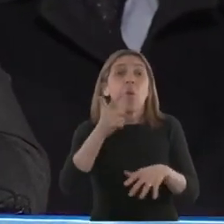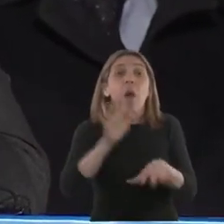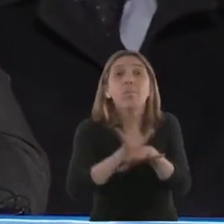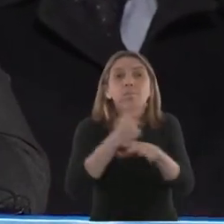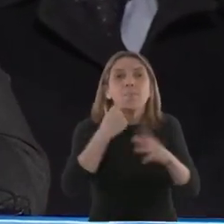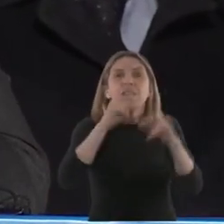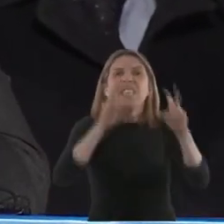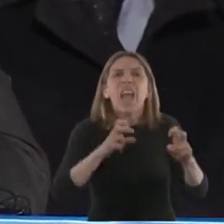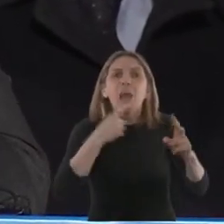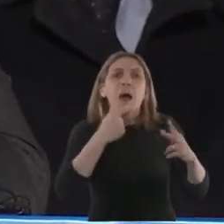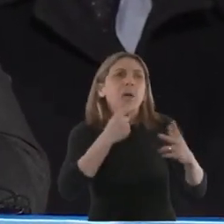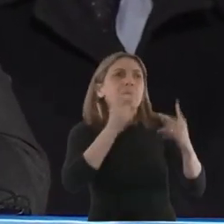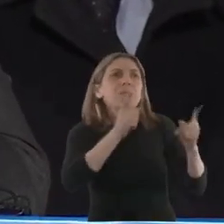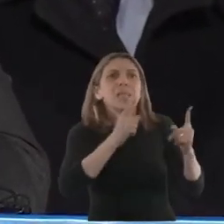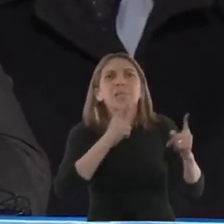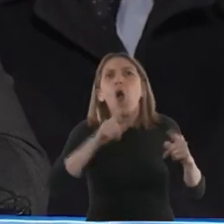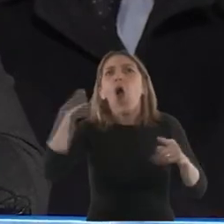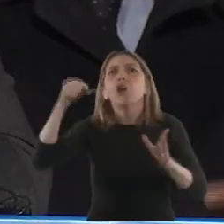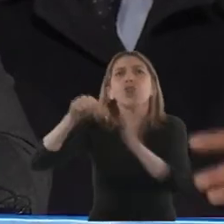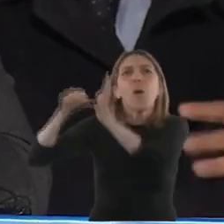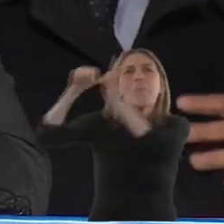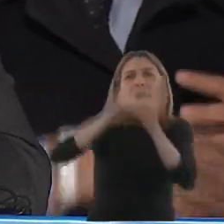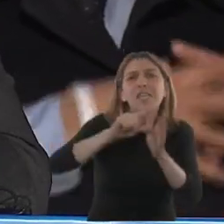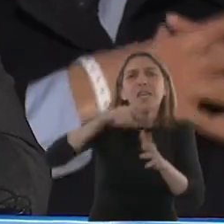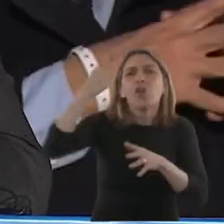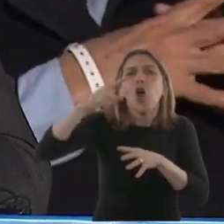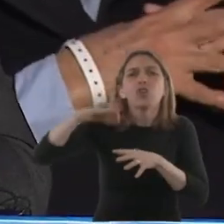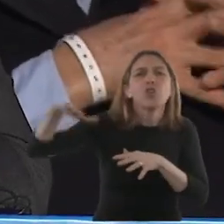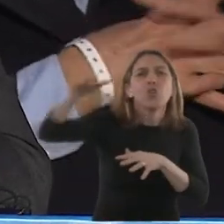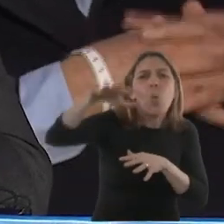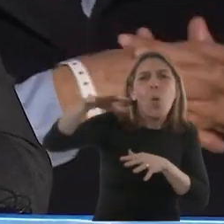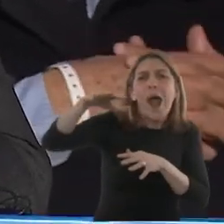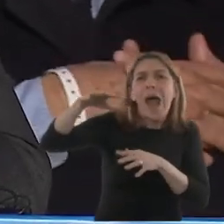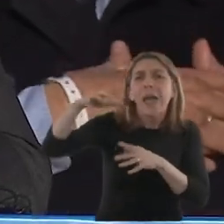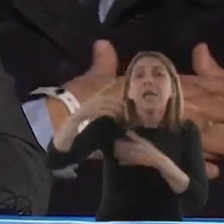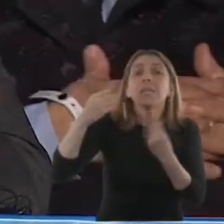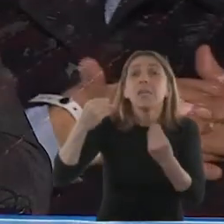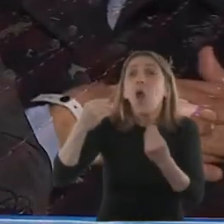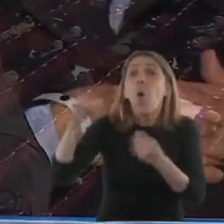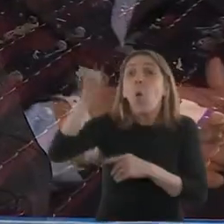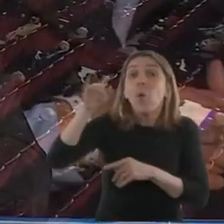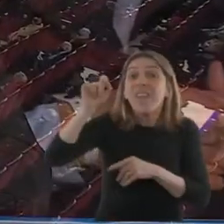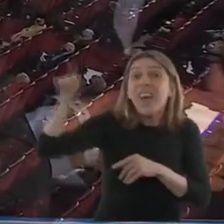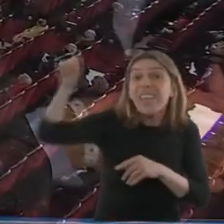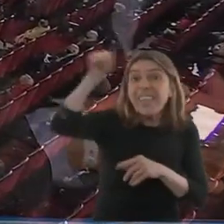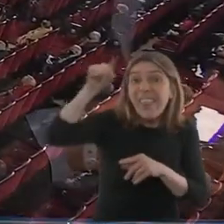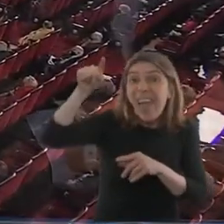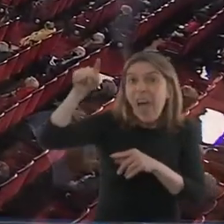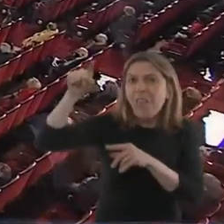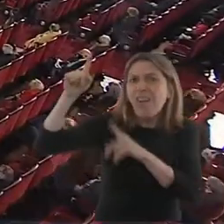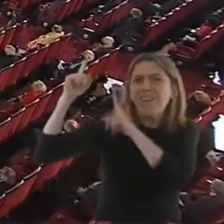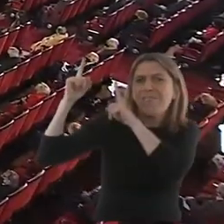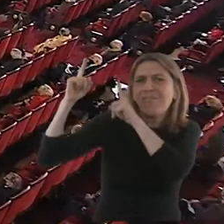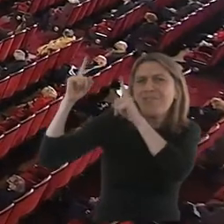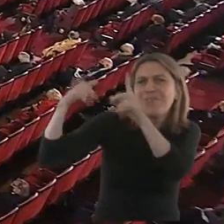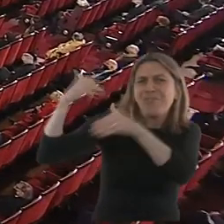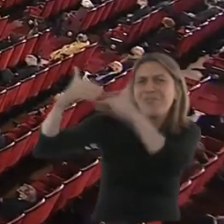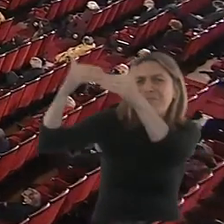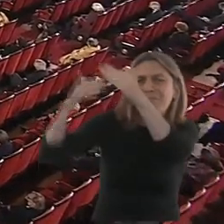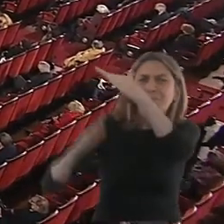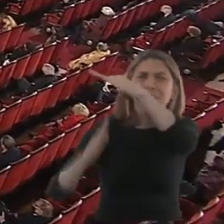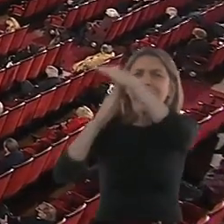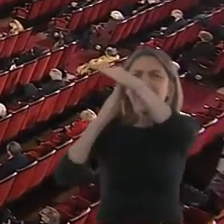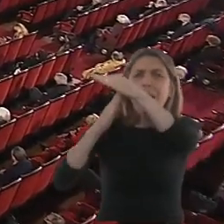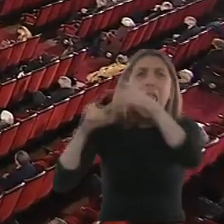desarrollo sostenido en el tiempo, en ningún país, en ningún lugar de la Tierra, en donde la universidad no haya sido un elemento central